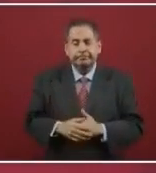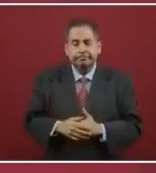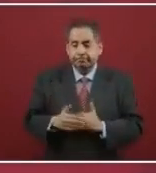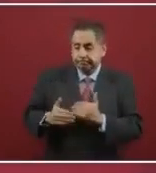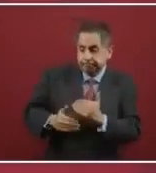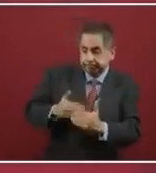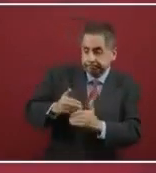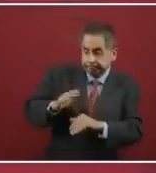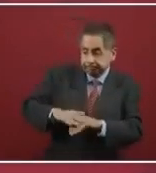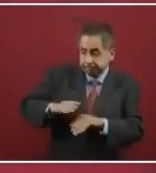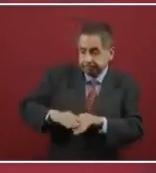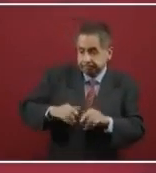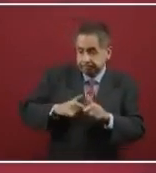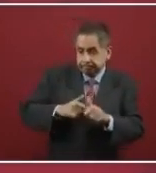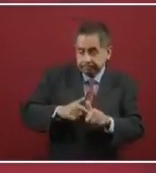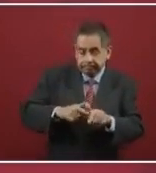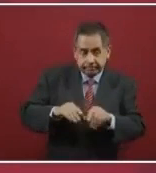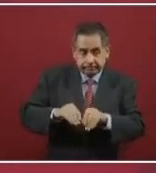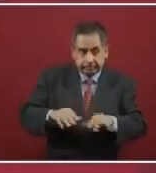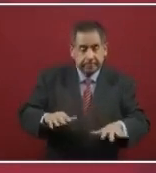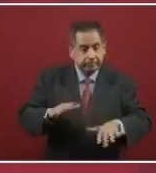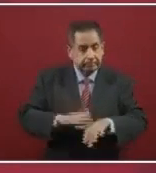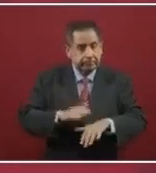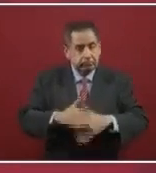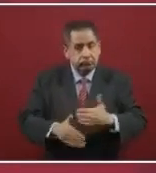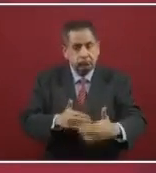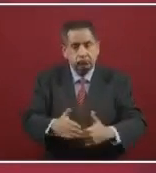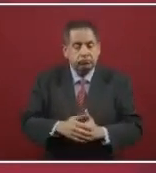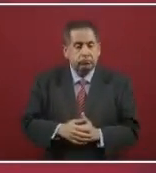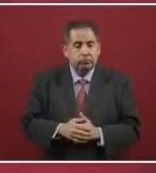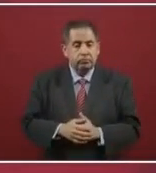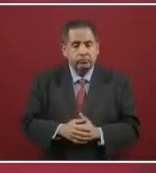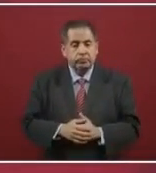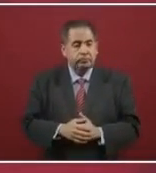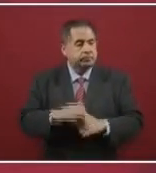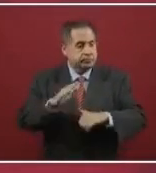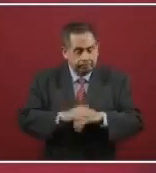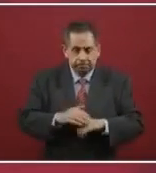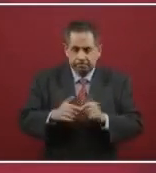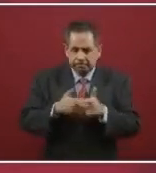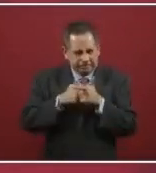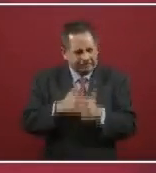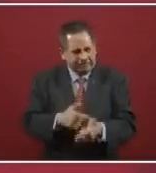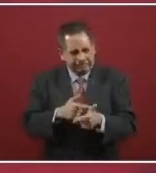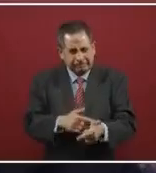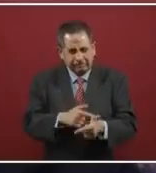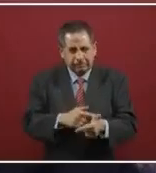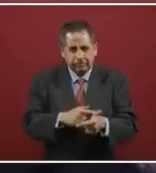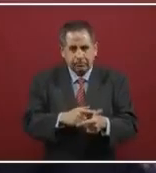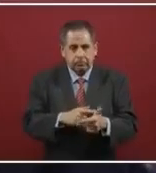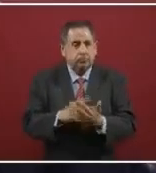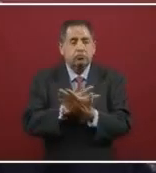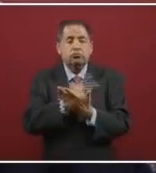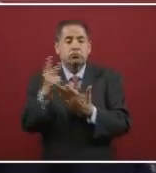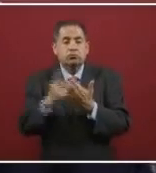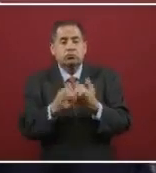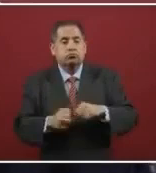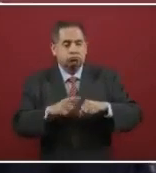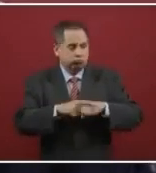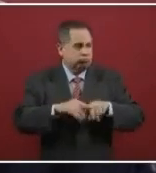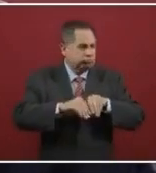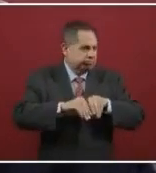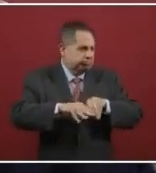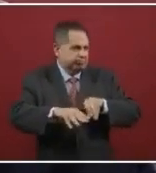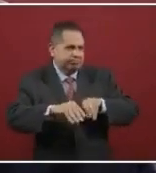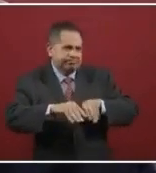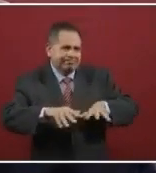avancen más, que penetren más los programas sociales